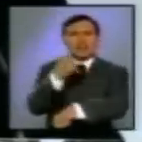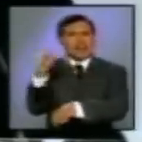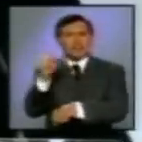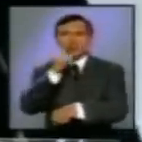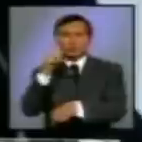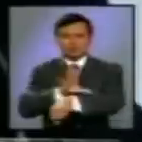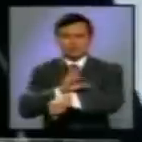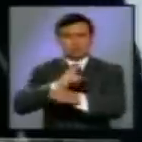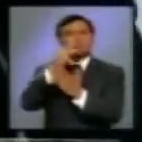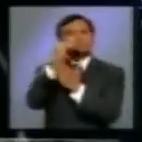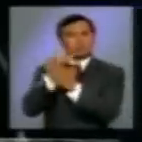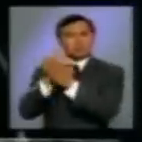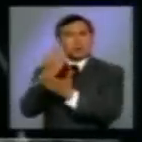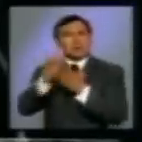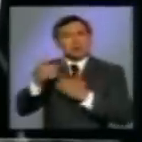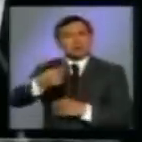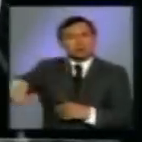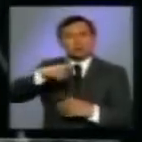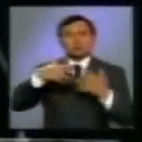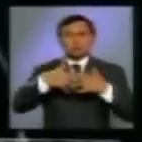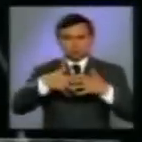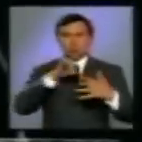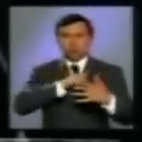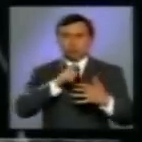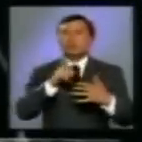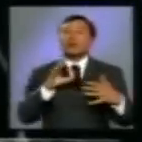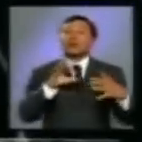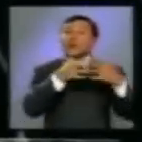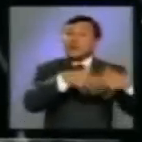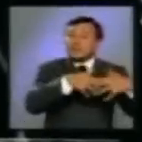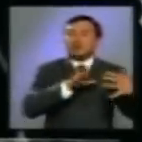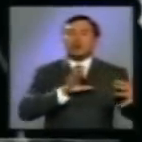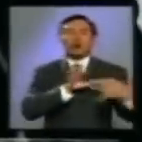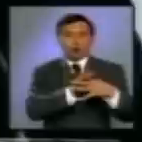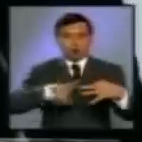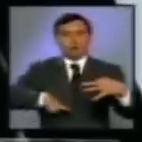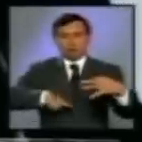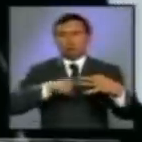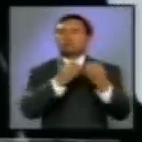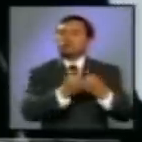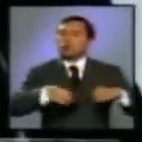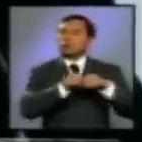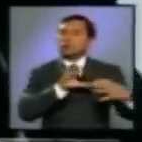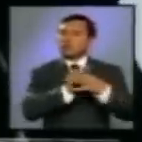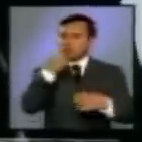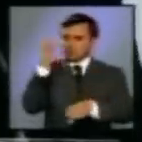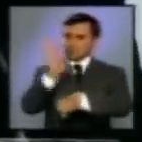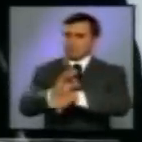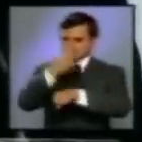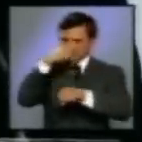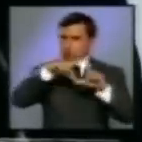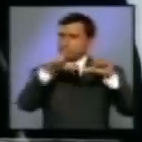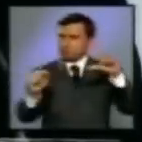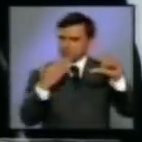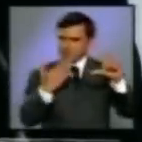trabajadores, por la producción y el bienestar en nuestro país. Cambio verdadero es terminar con los